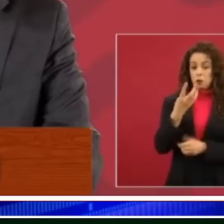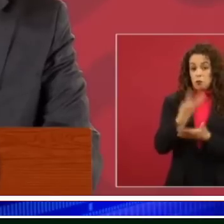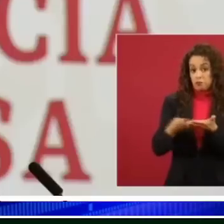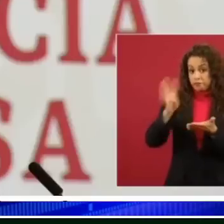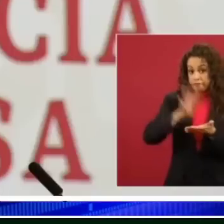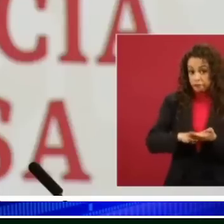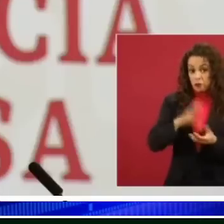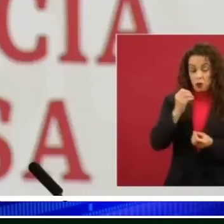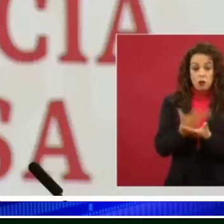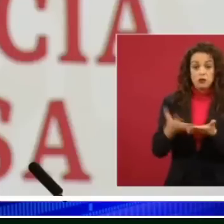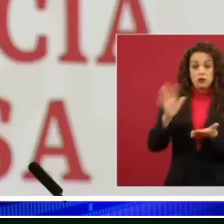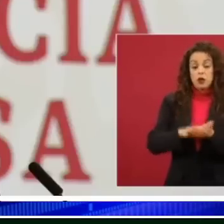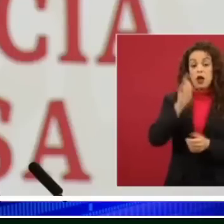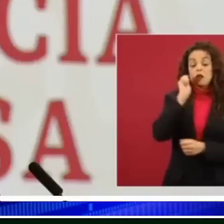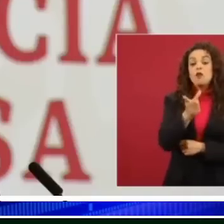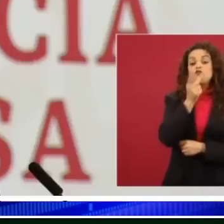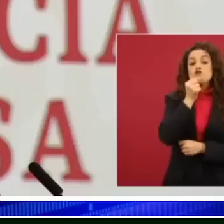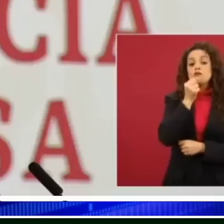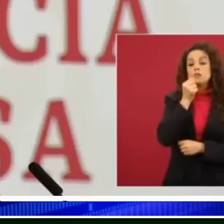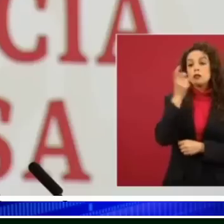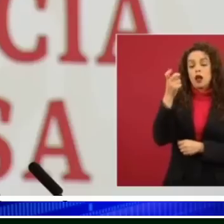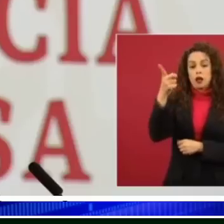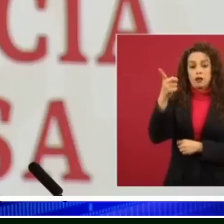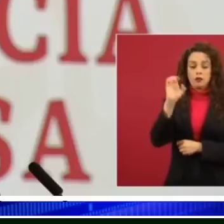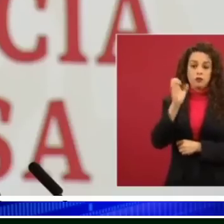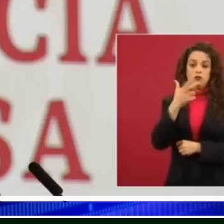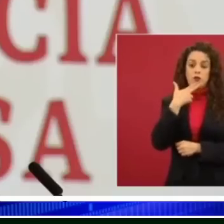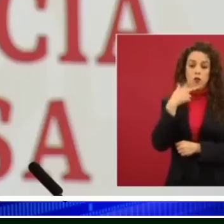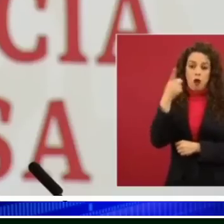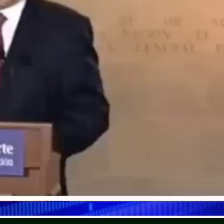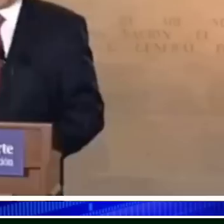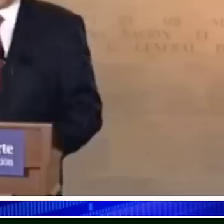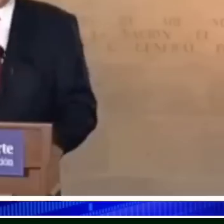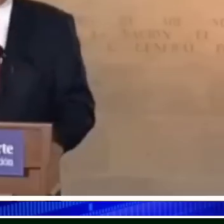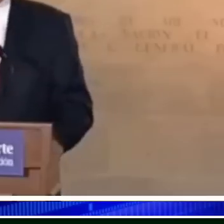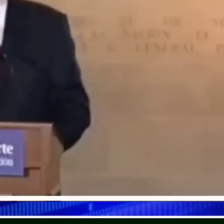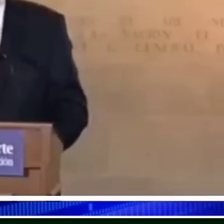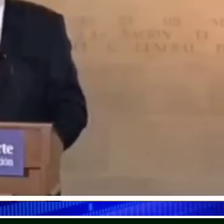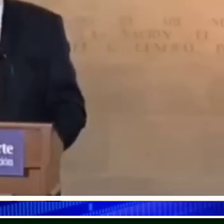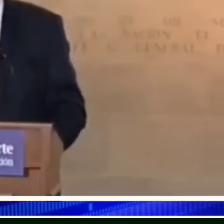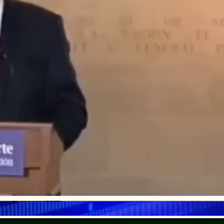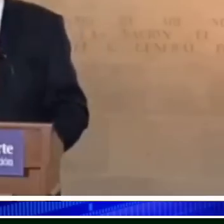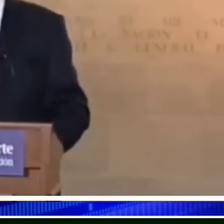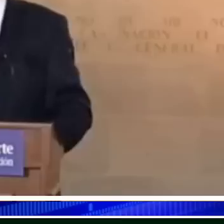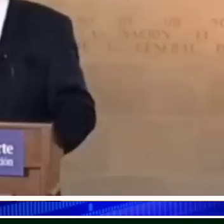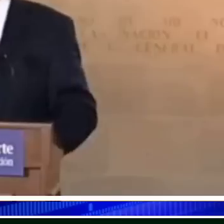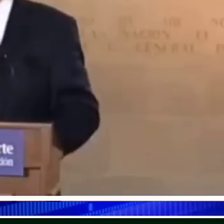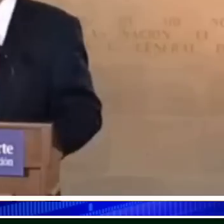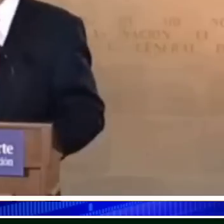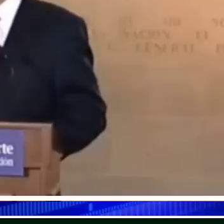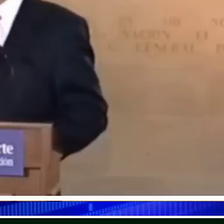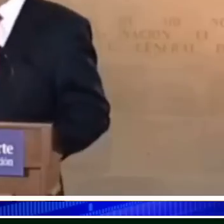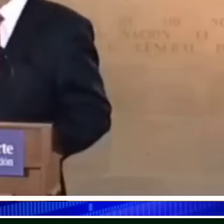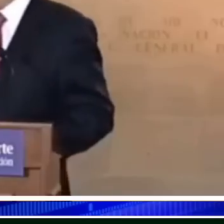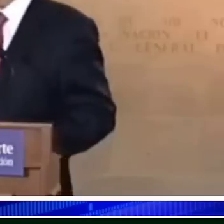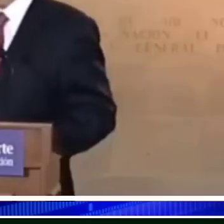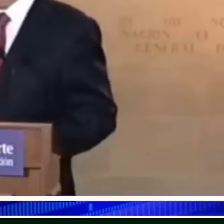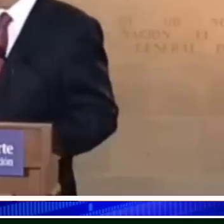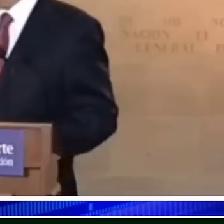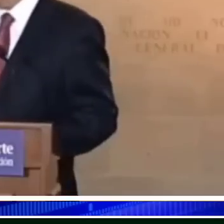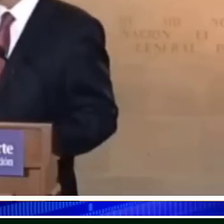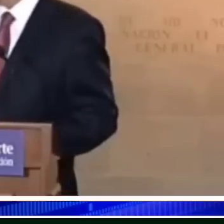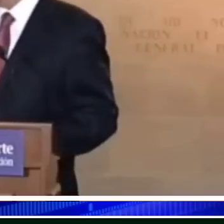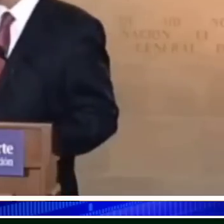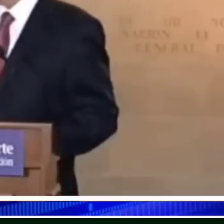tema de El juez que libera a estos detenidos y que bueno todo esto atrás Incluso un enfrentamiento